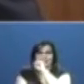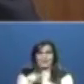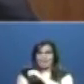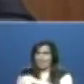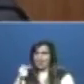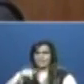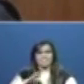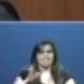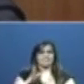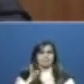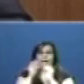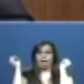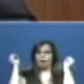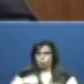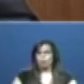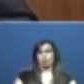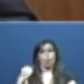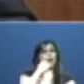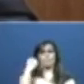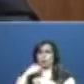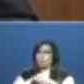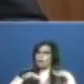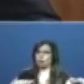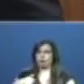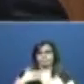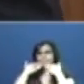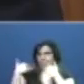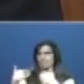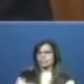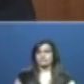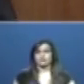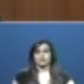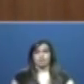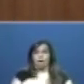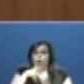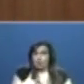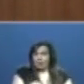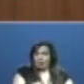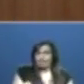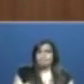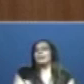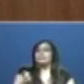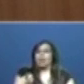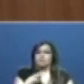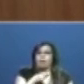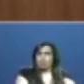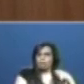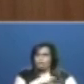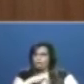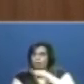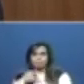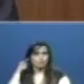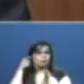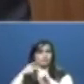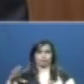amplísimo apoyo parlamentario que Quiero agradecer ahora estamos obligados a desarrollarla en todos sus